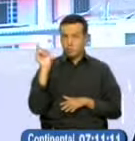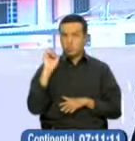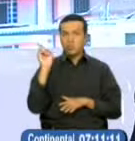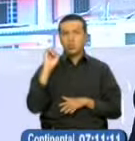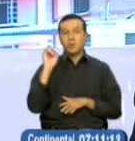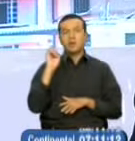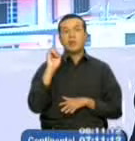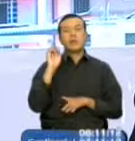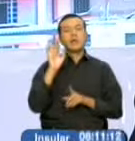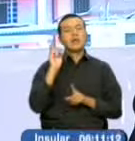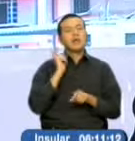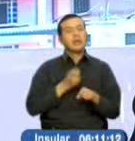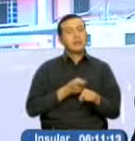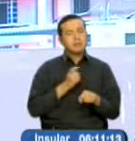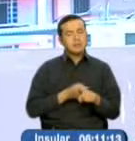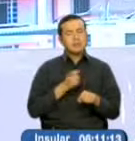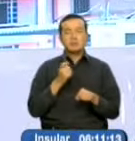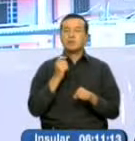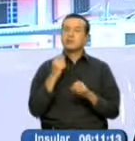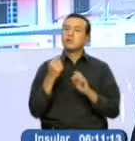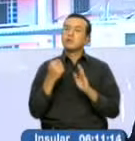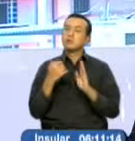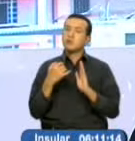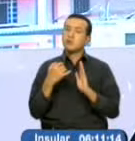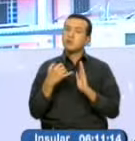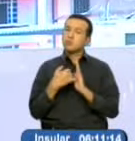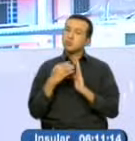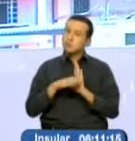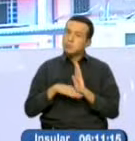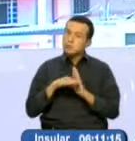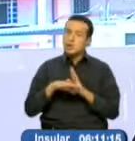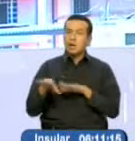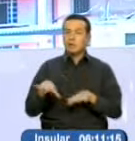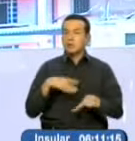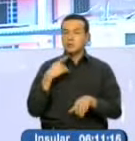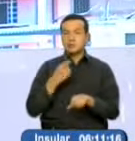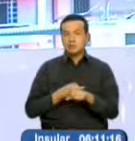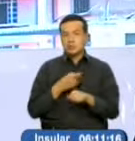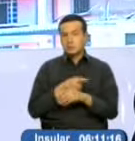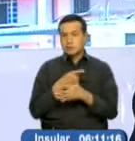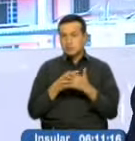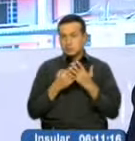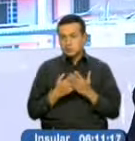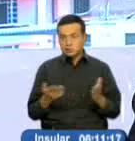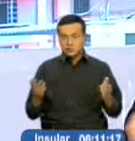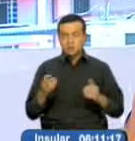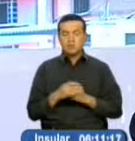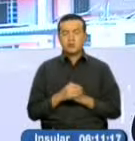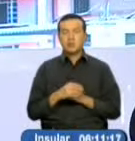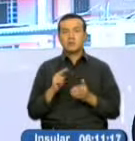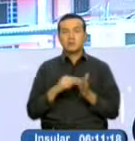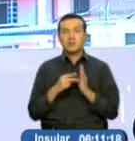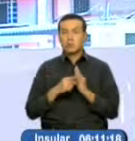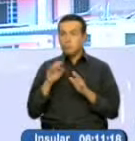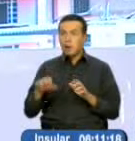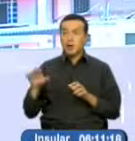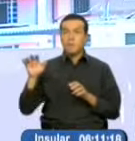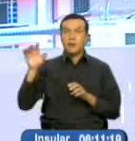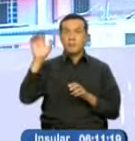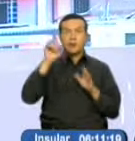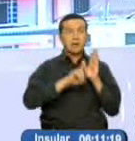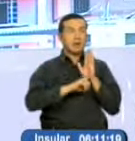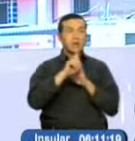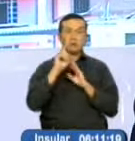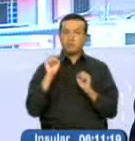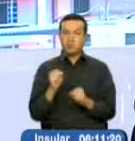instrumento muy específico, con incentivos específicos para actividades específicas. Y no necesariamente teniendo sedes por todos lados es que nos vamos a